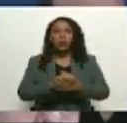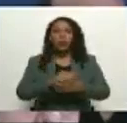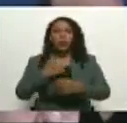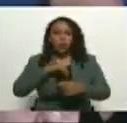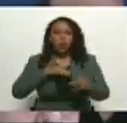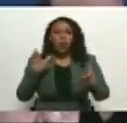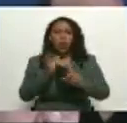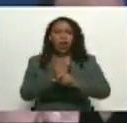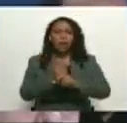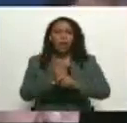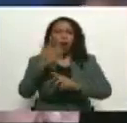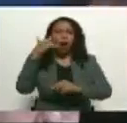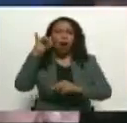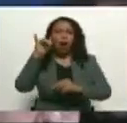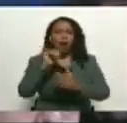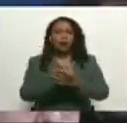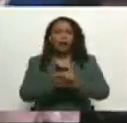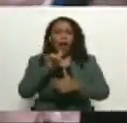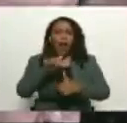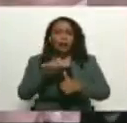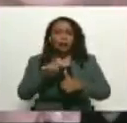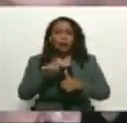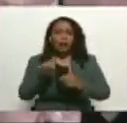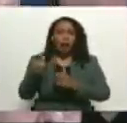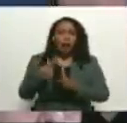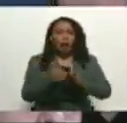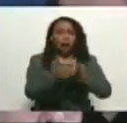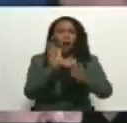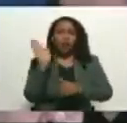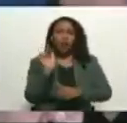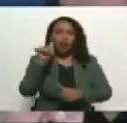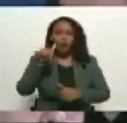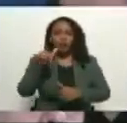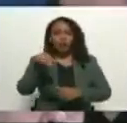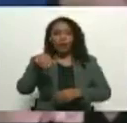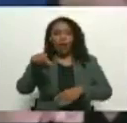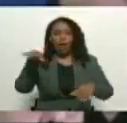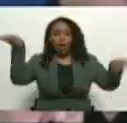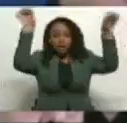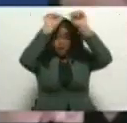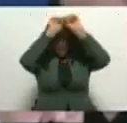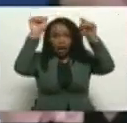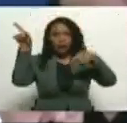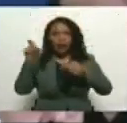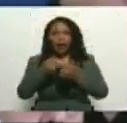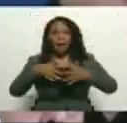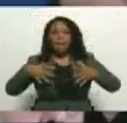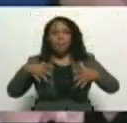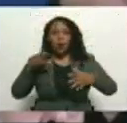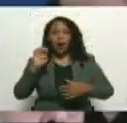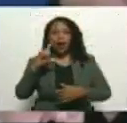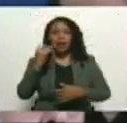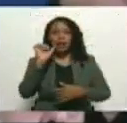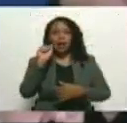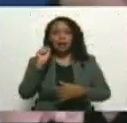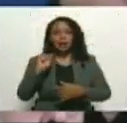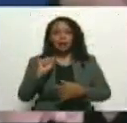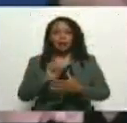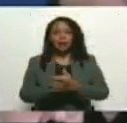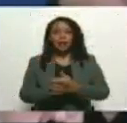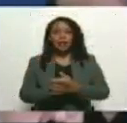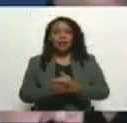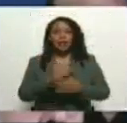aumentar también, presidente, con este corredor que viene desde La Vega de Guaramacal, viene desde Campo Elías y que termina el